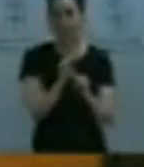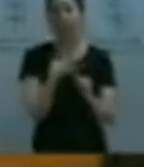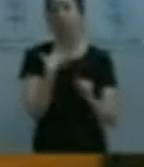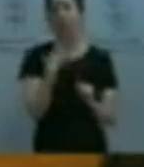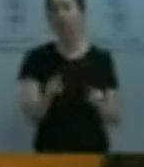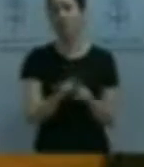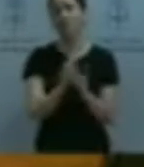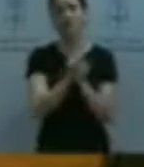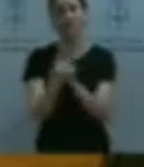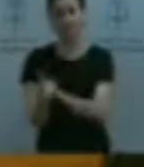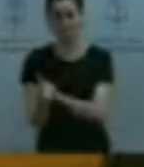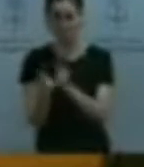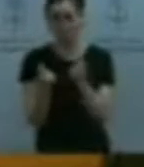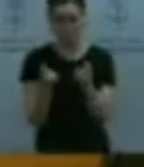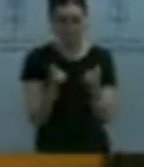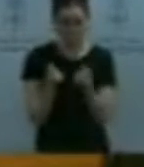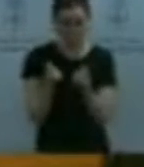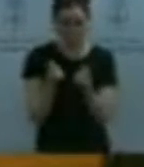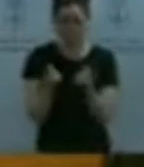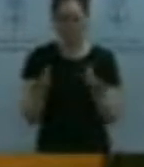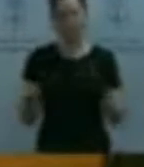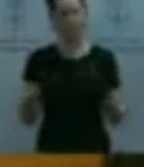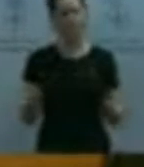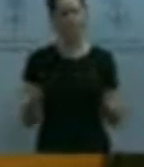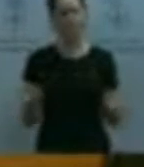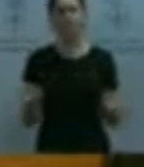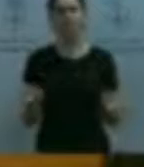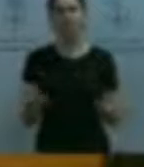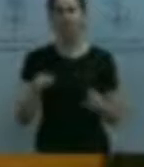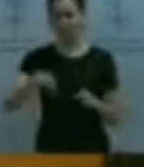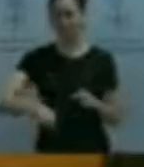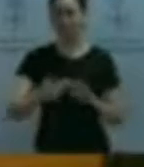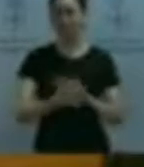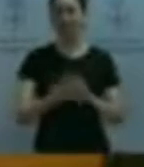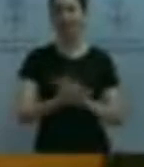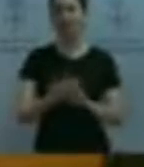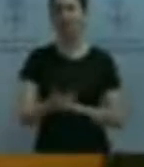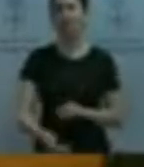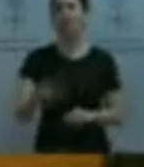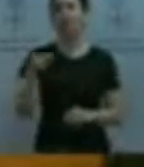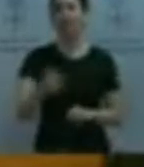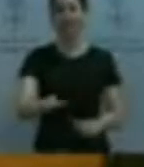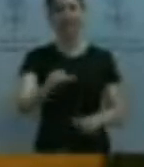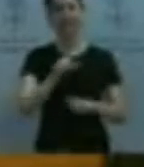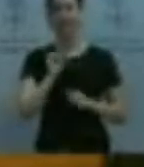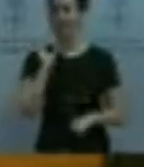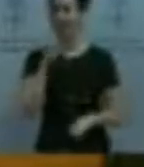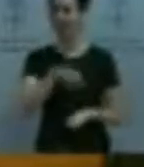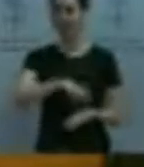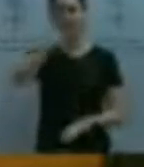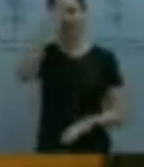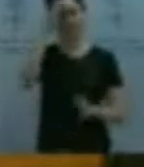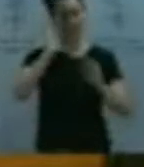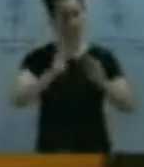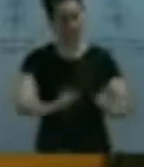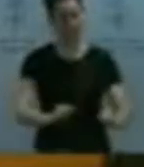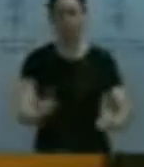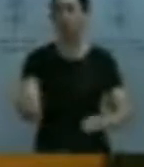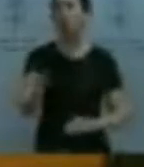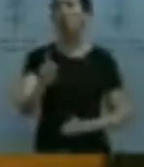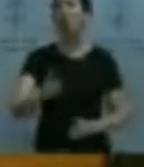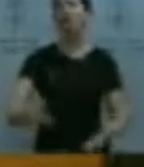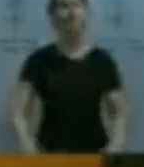más la atención porque, hombre, estamos hablando de un servicio fundamental que es el Servicio Público de Empleo, el SEPEPA, no es una cosa menor. Y yo,